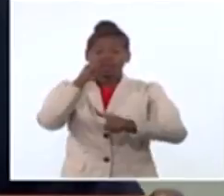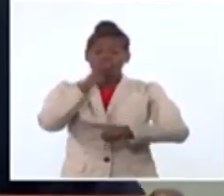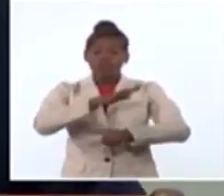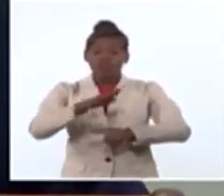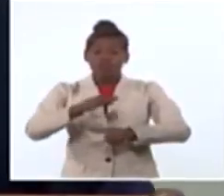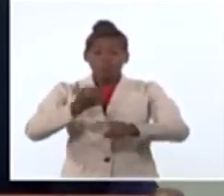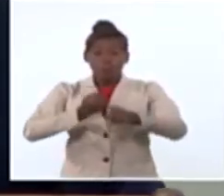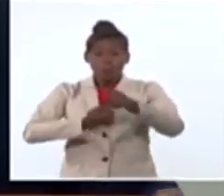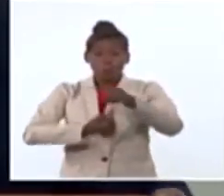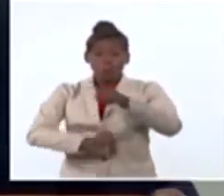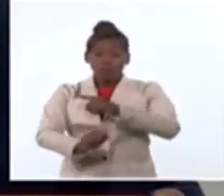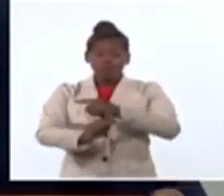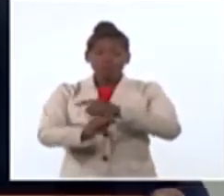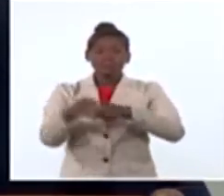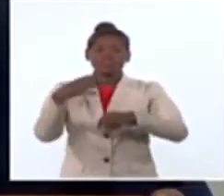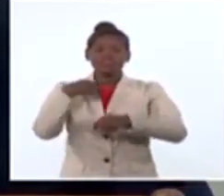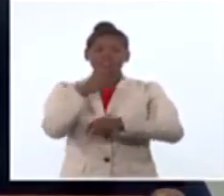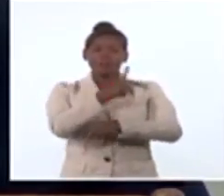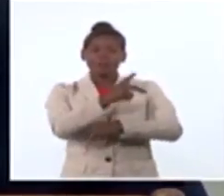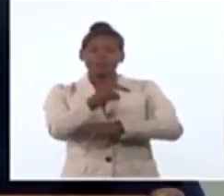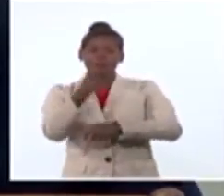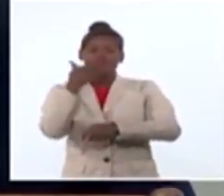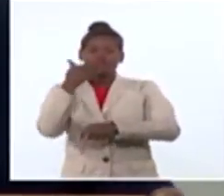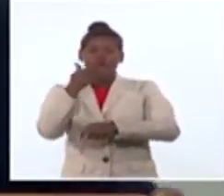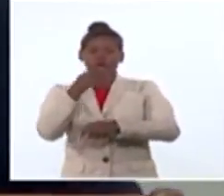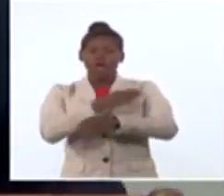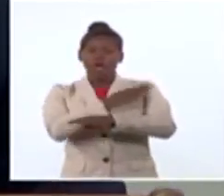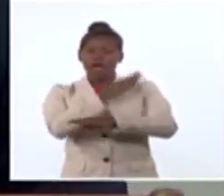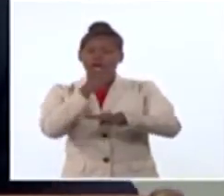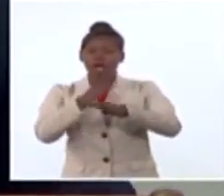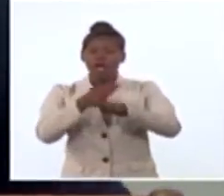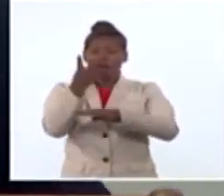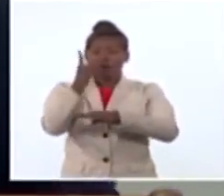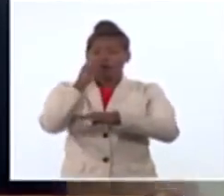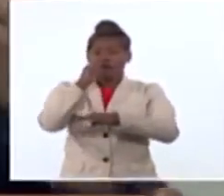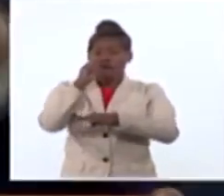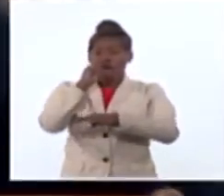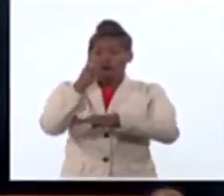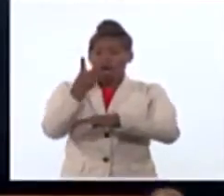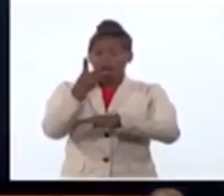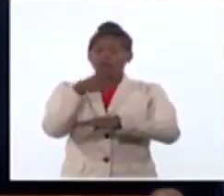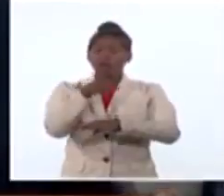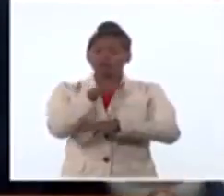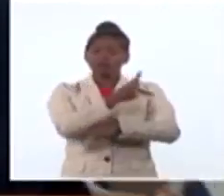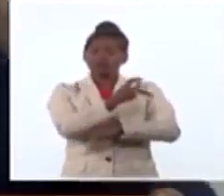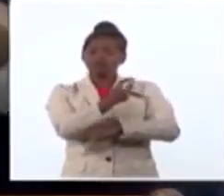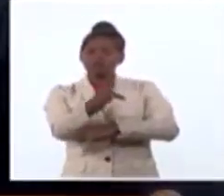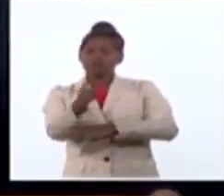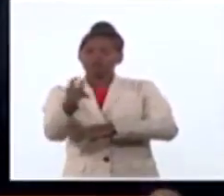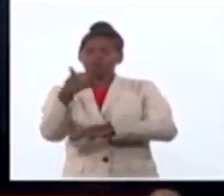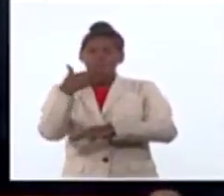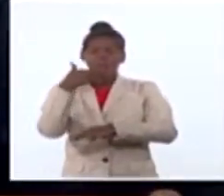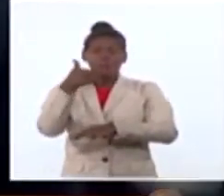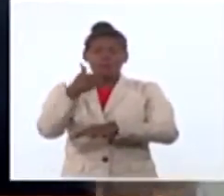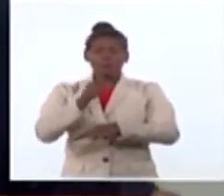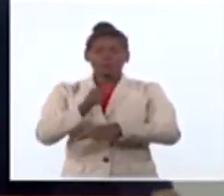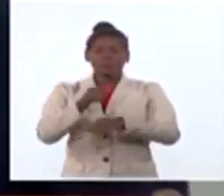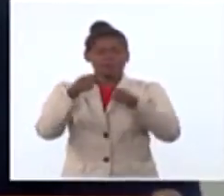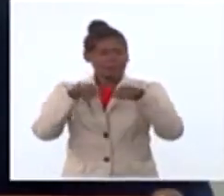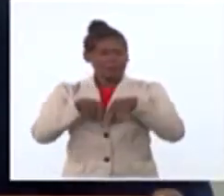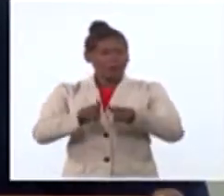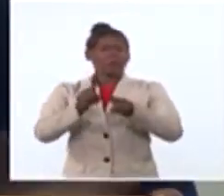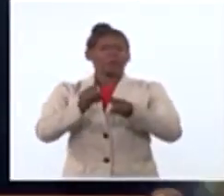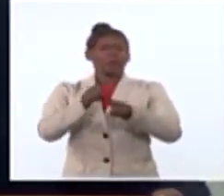de los niños, se ha ofrecido a Cuba una supuesta donación con muchas